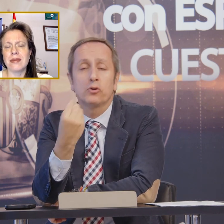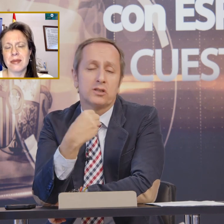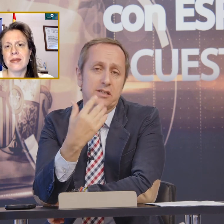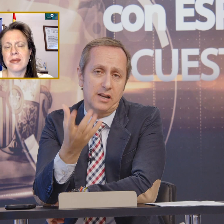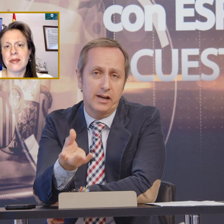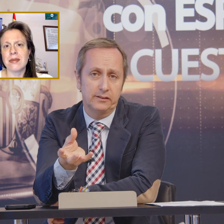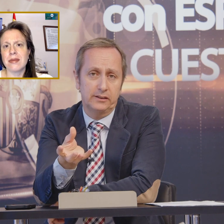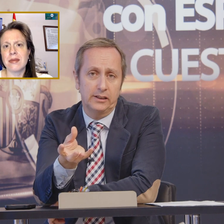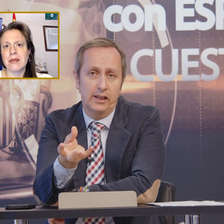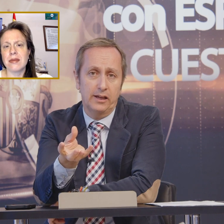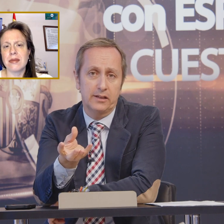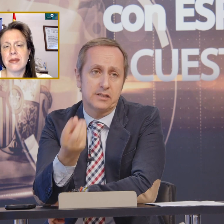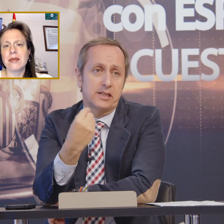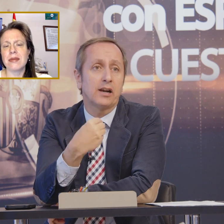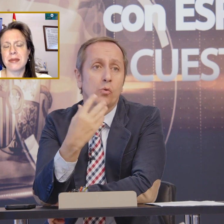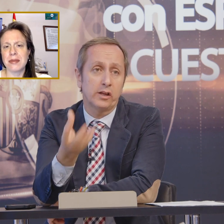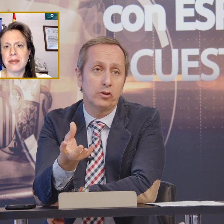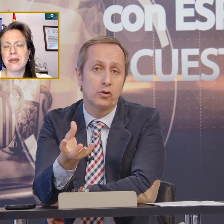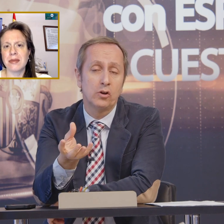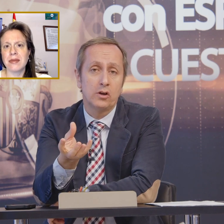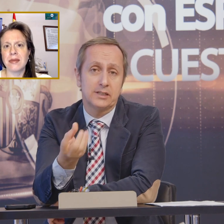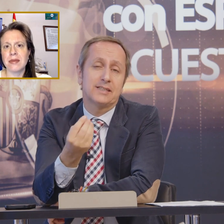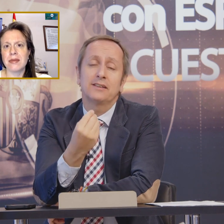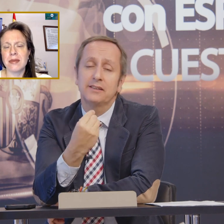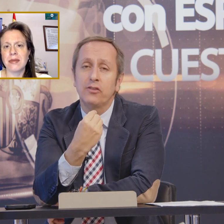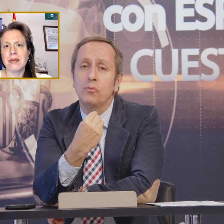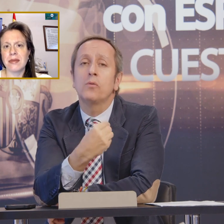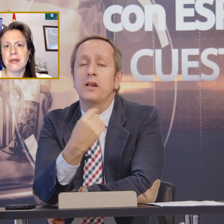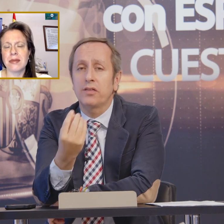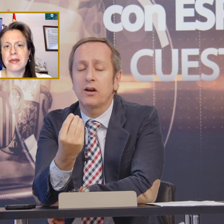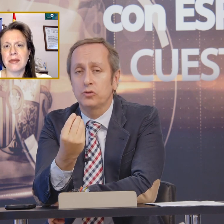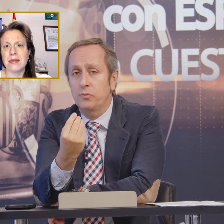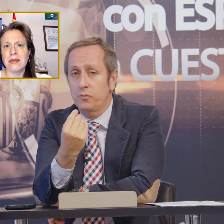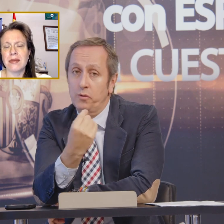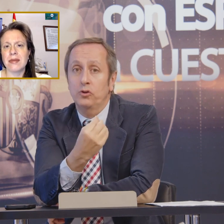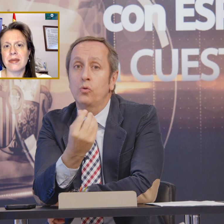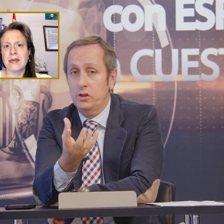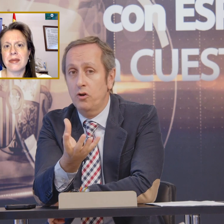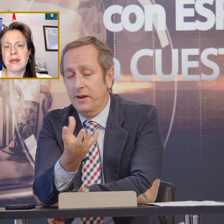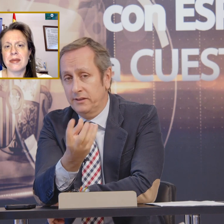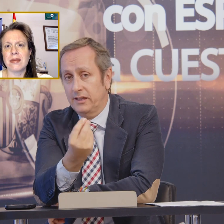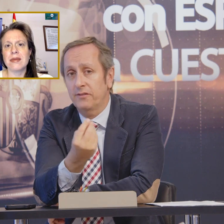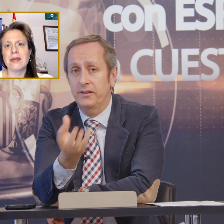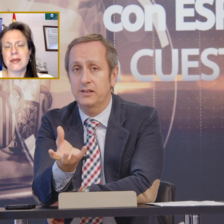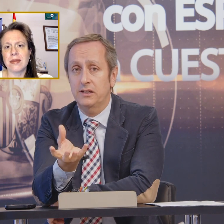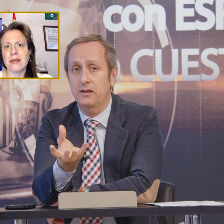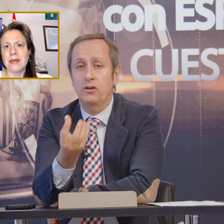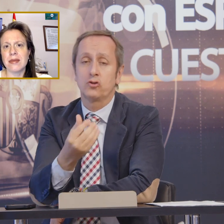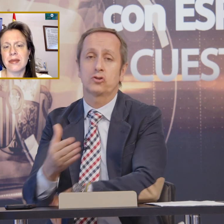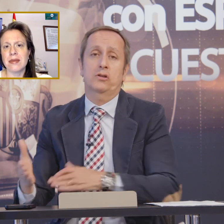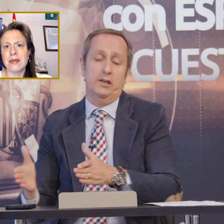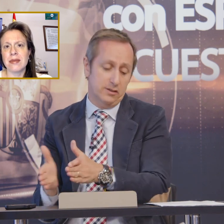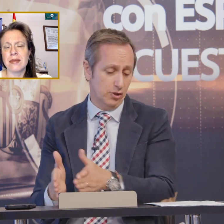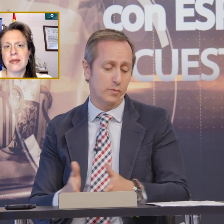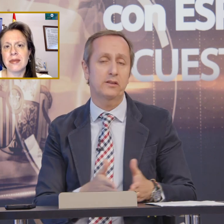hay protestas de la gente, se está recurriendo, se está intentando movilizar algún tipo de movimiento jurídico para intentar defenderse